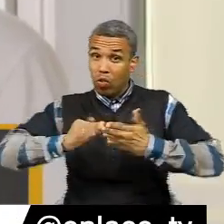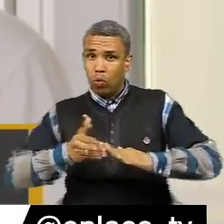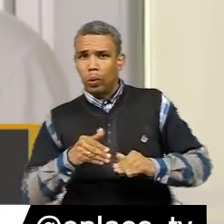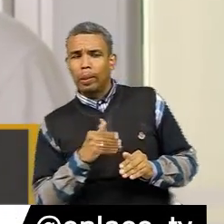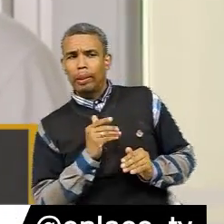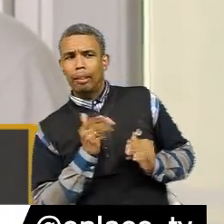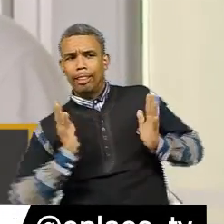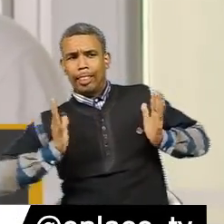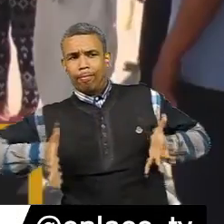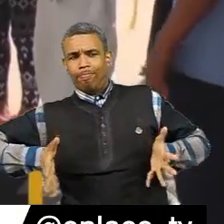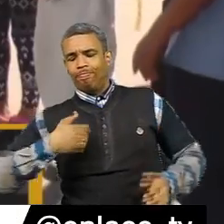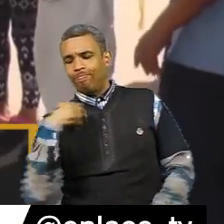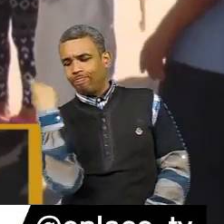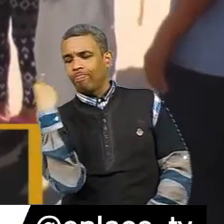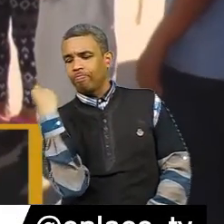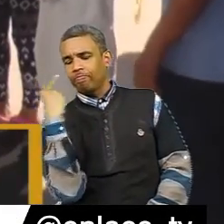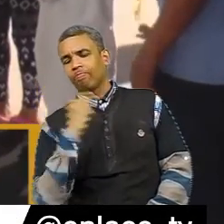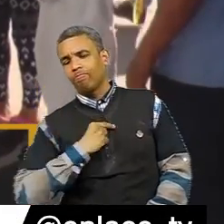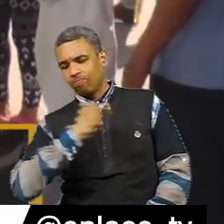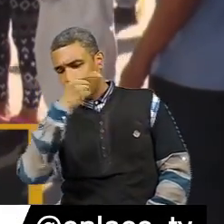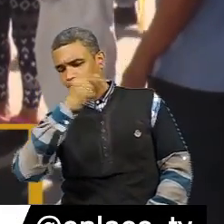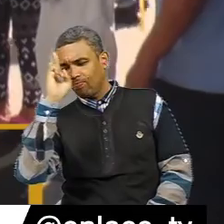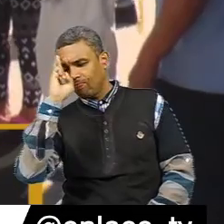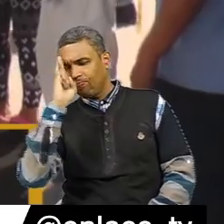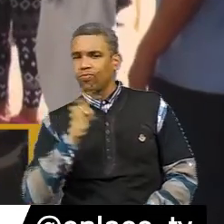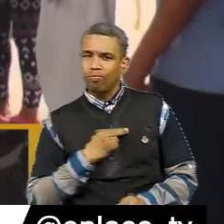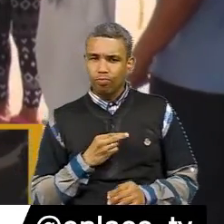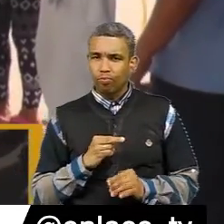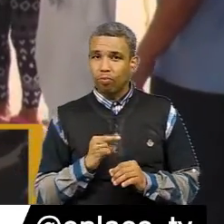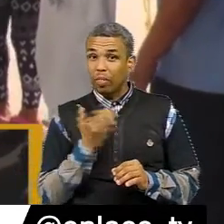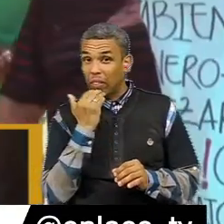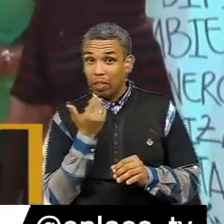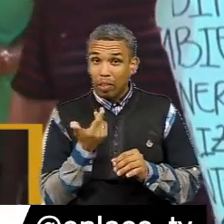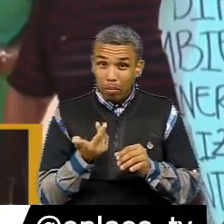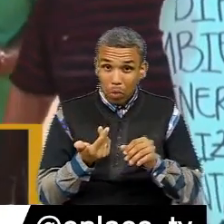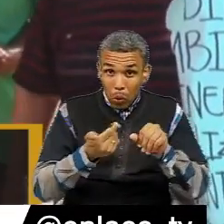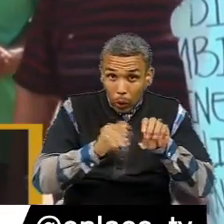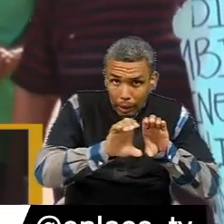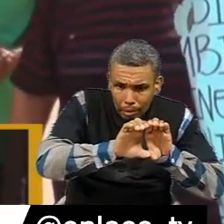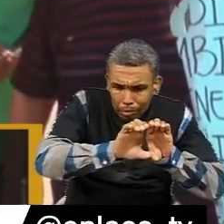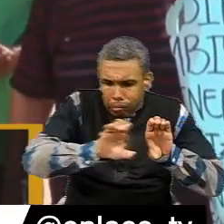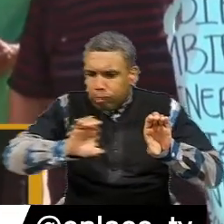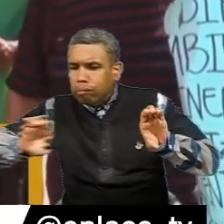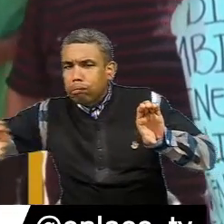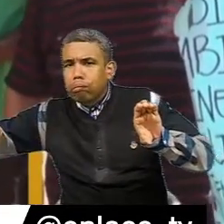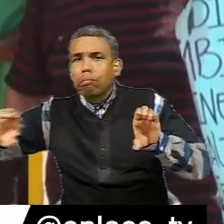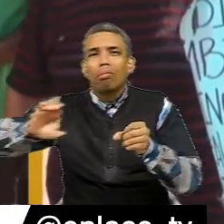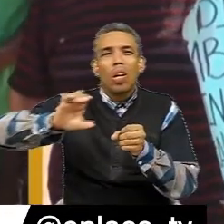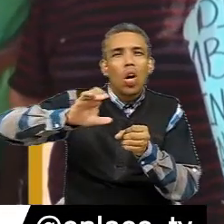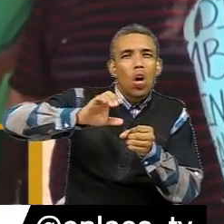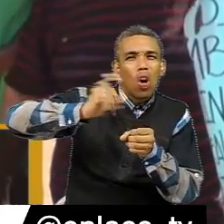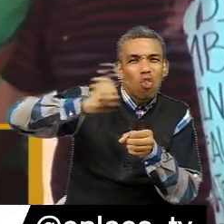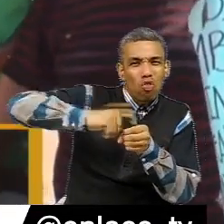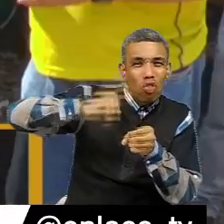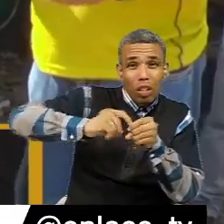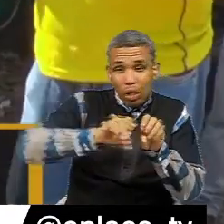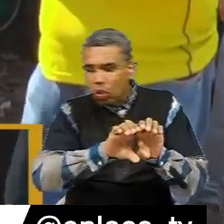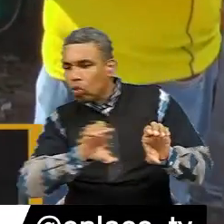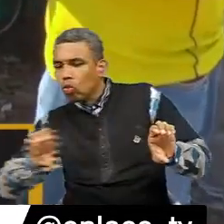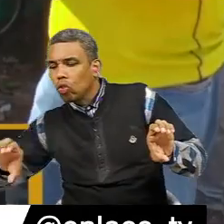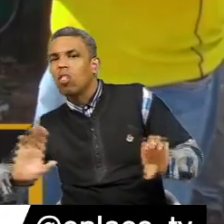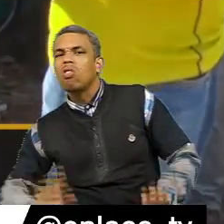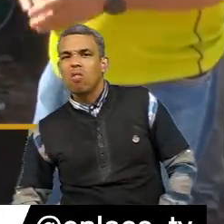desconectar algunas válvulas ilícitas que son peligrosas también para ellos como comunidad, y algunos problemitas que tenían también